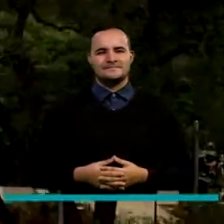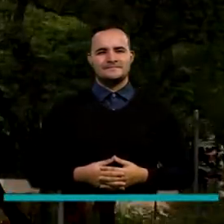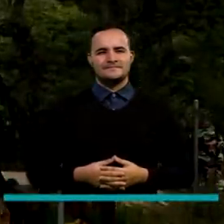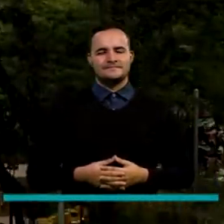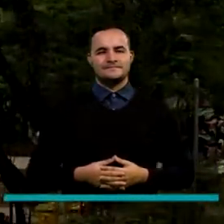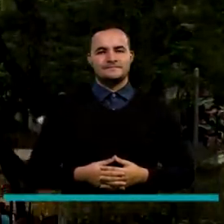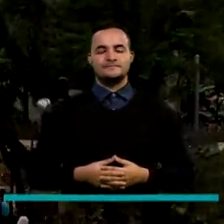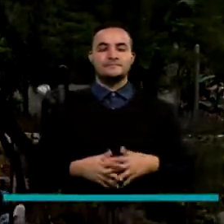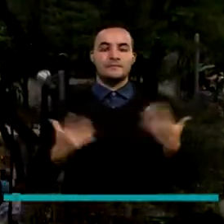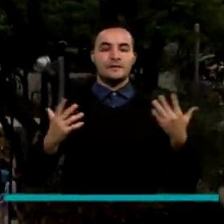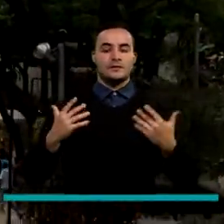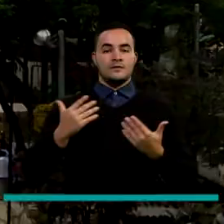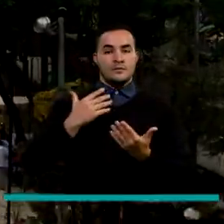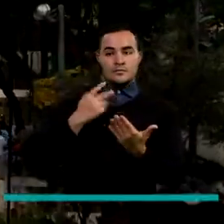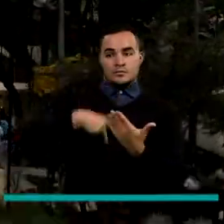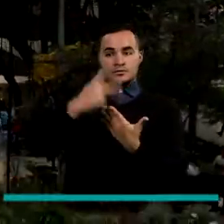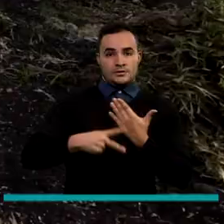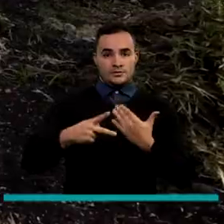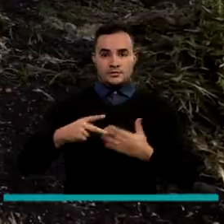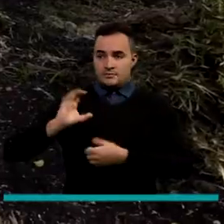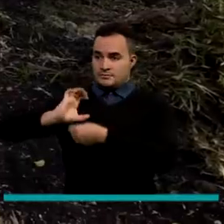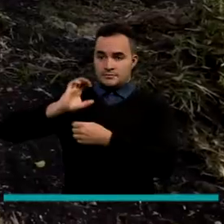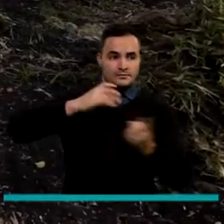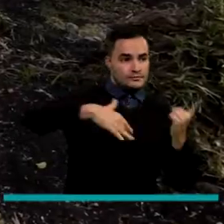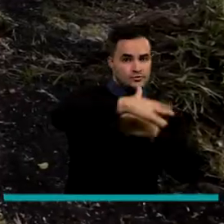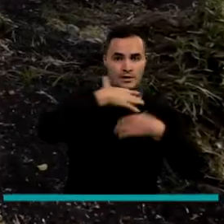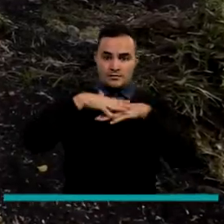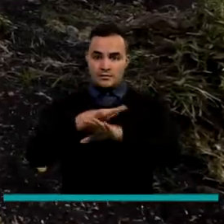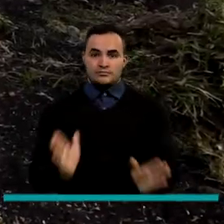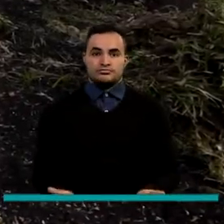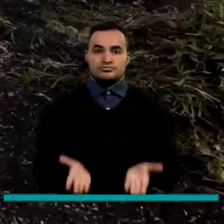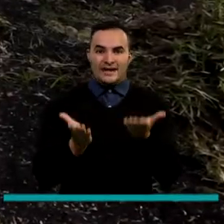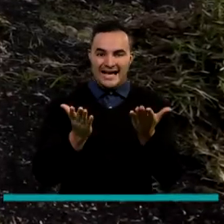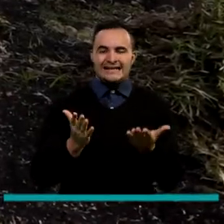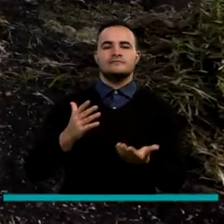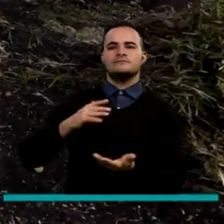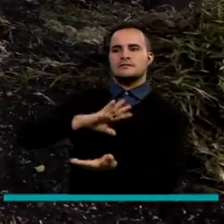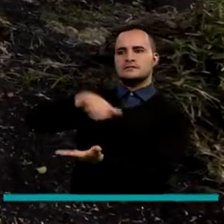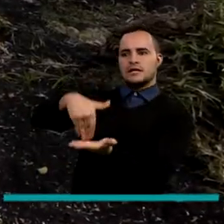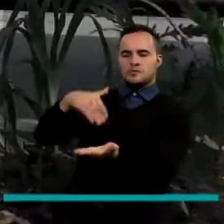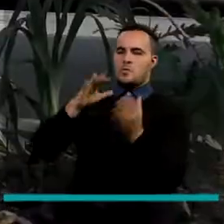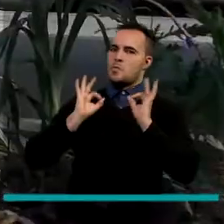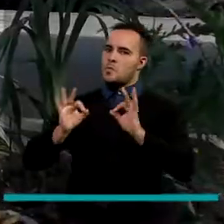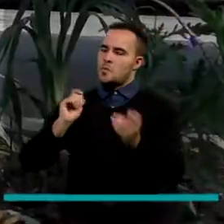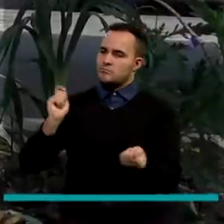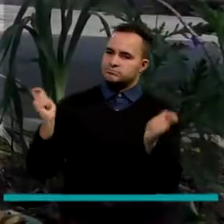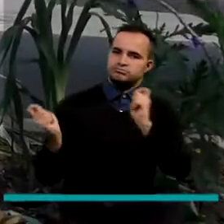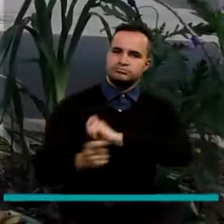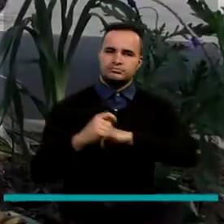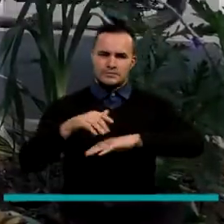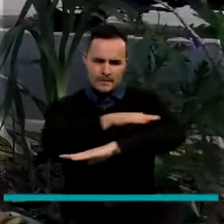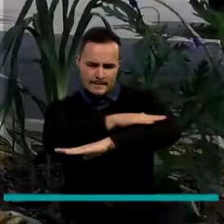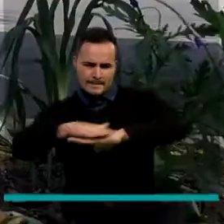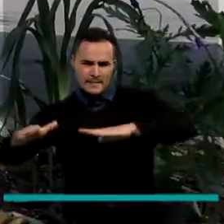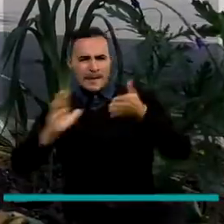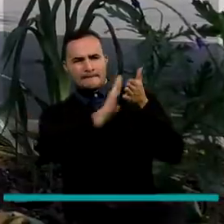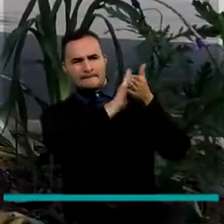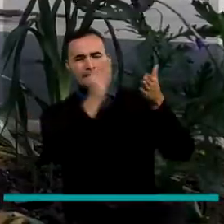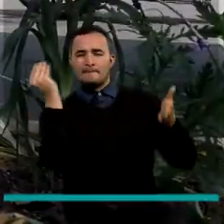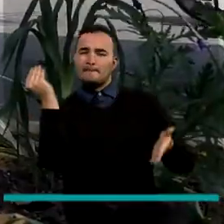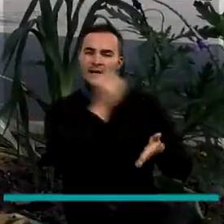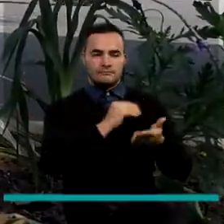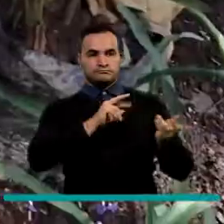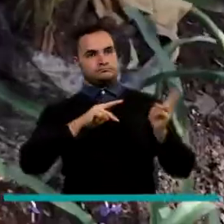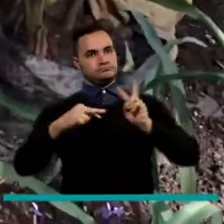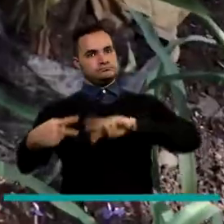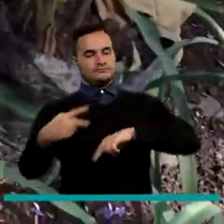El modelo de EcoCiudad le da un nuevo aire al centro. Pisos duros y pavimentos se convierten en zonas naturales y en